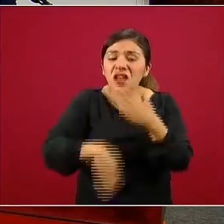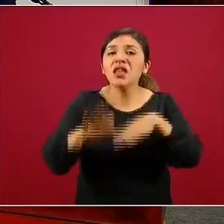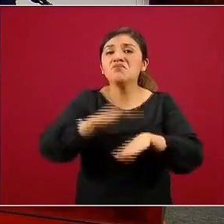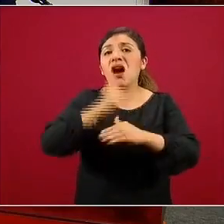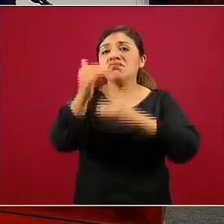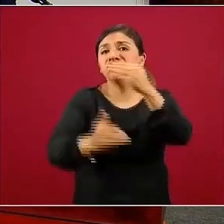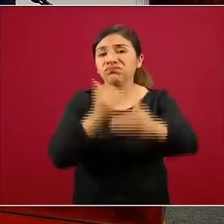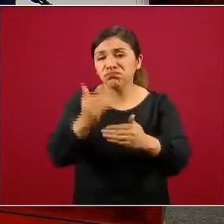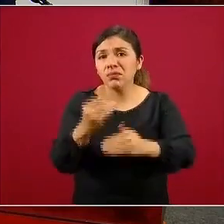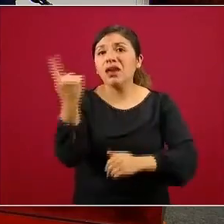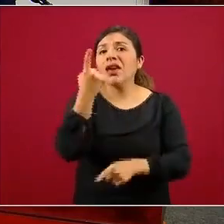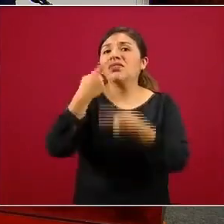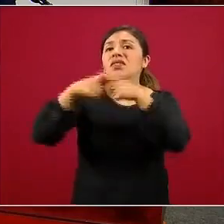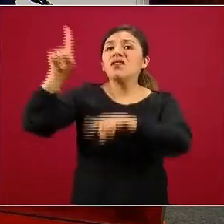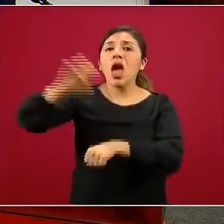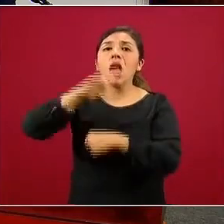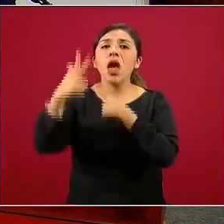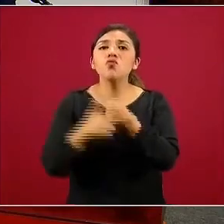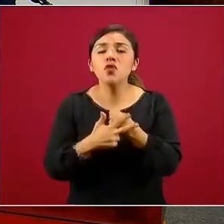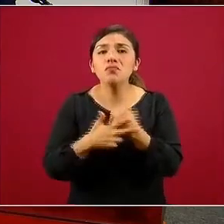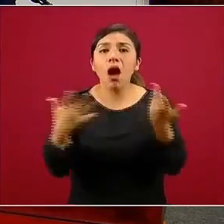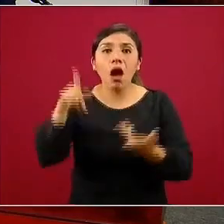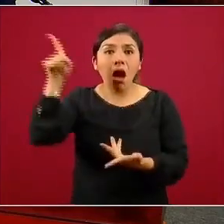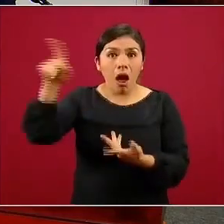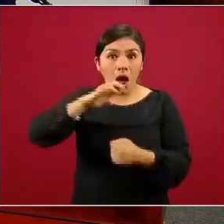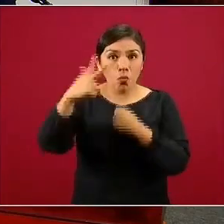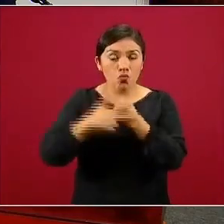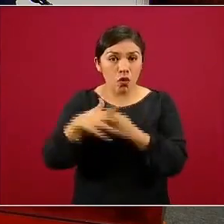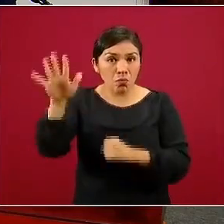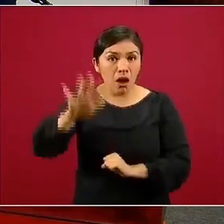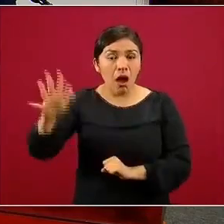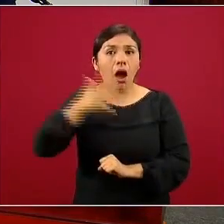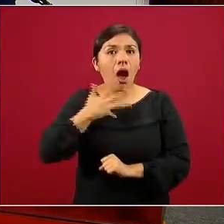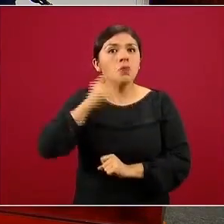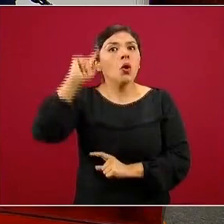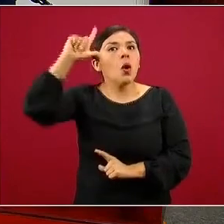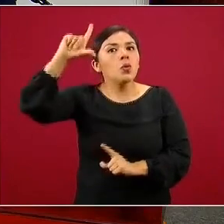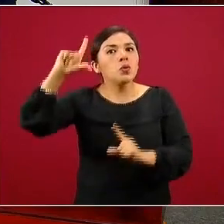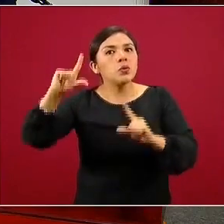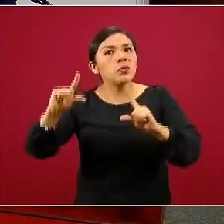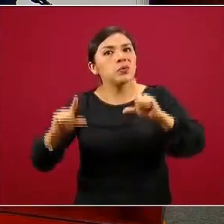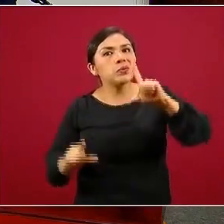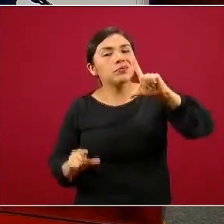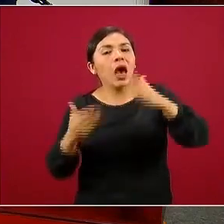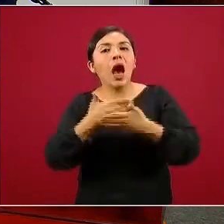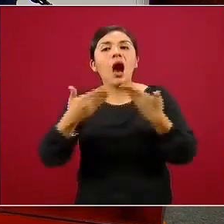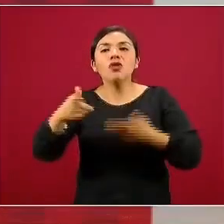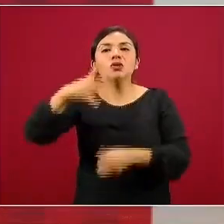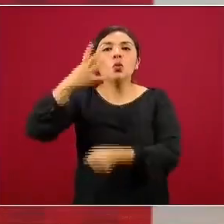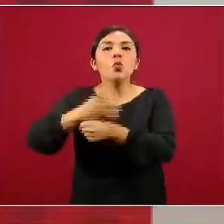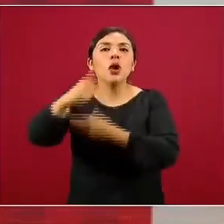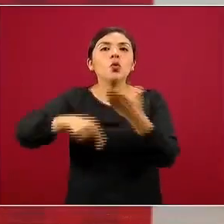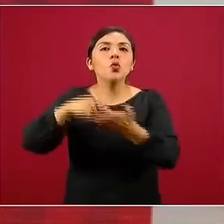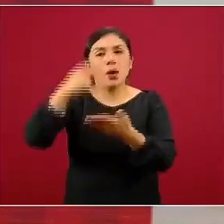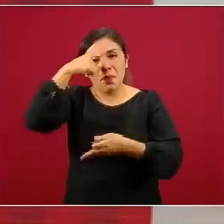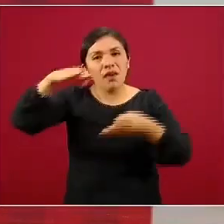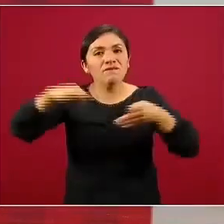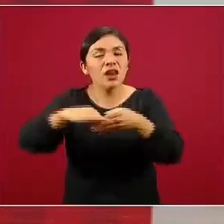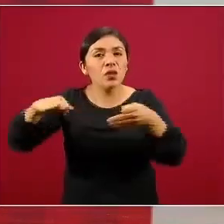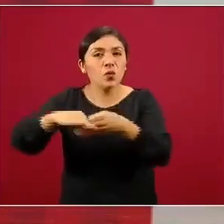siga. A diferencia de Europa, donde en Europa Occidental ha ido bajando y hoy está en el 4º lugar de